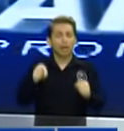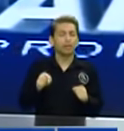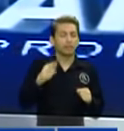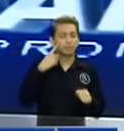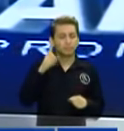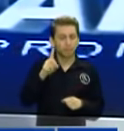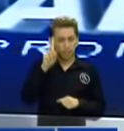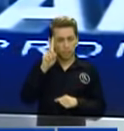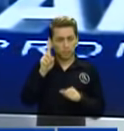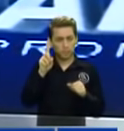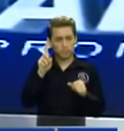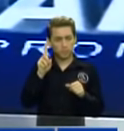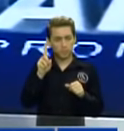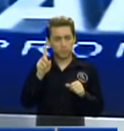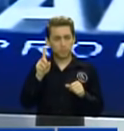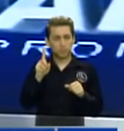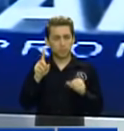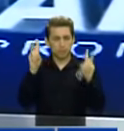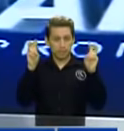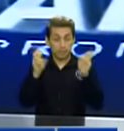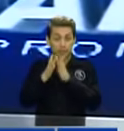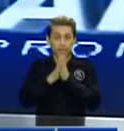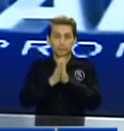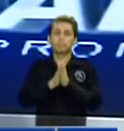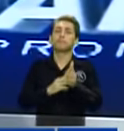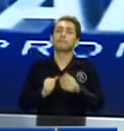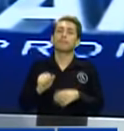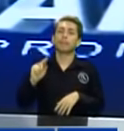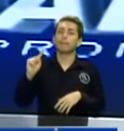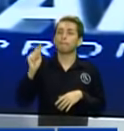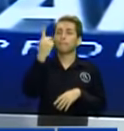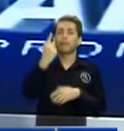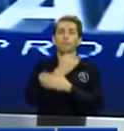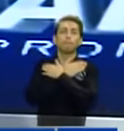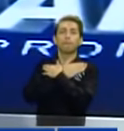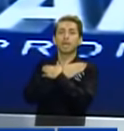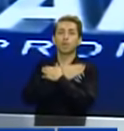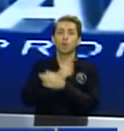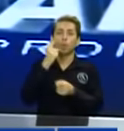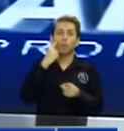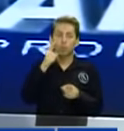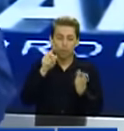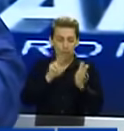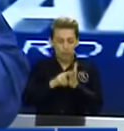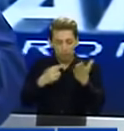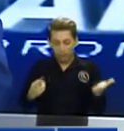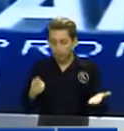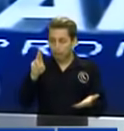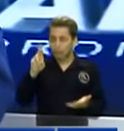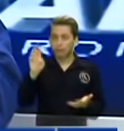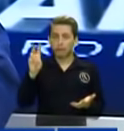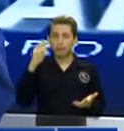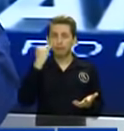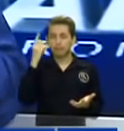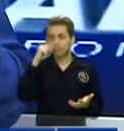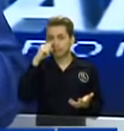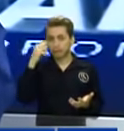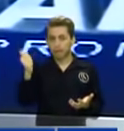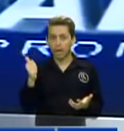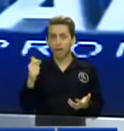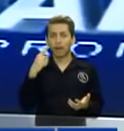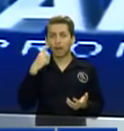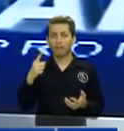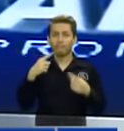el 1 de mayo en una publicación de una revista muy prestigiosa que se llama The Economist, el